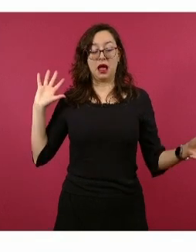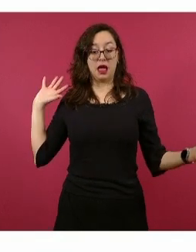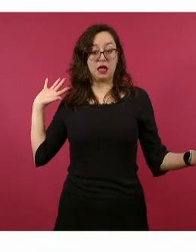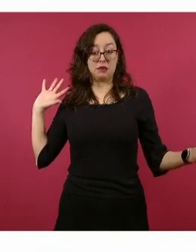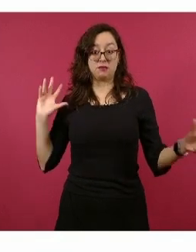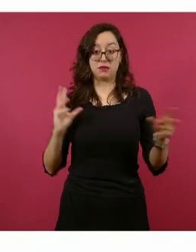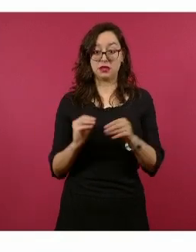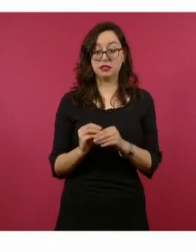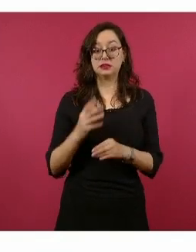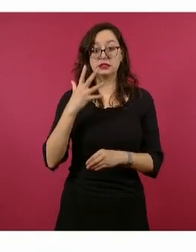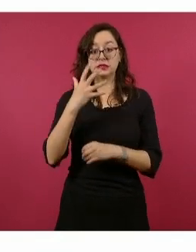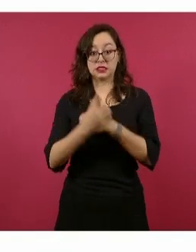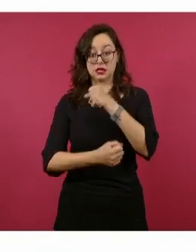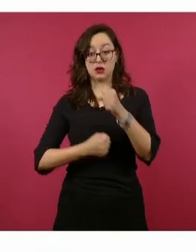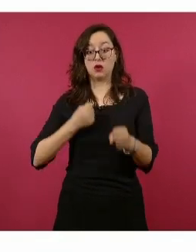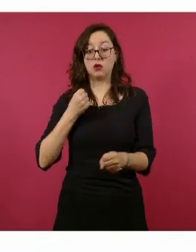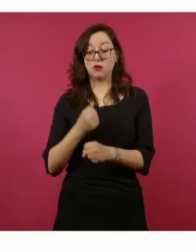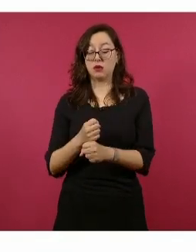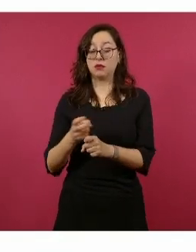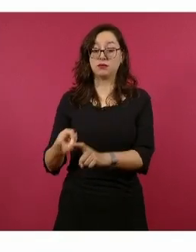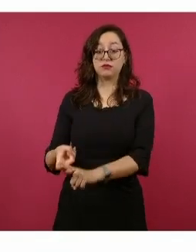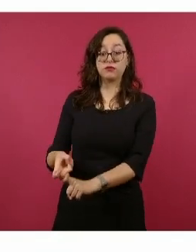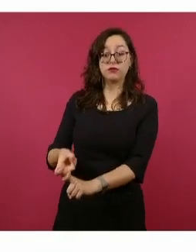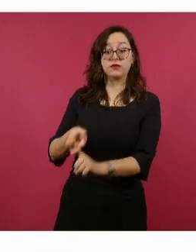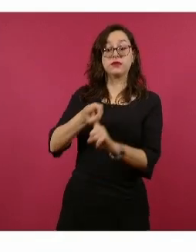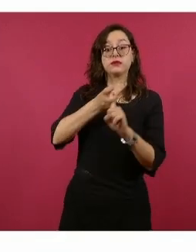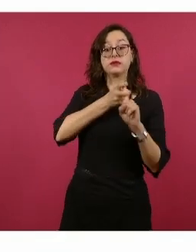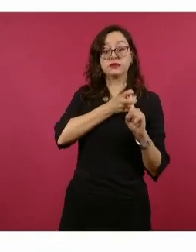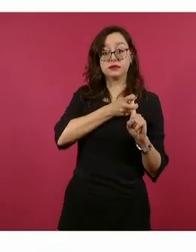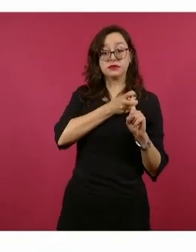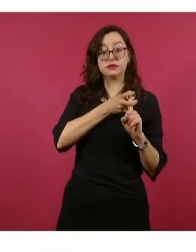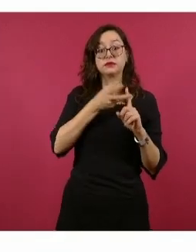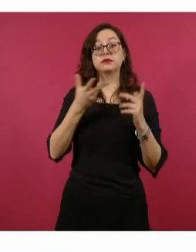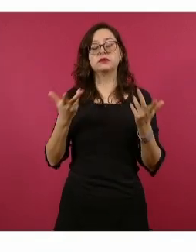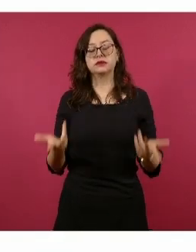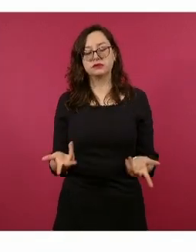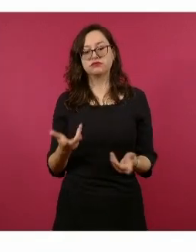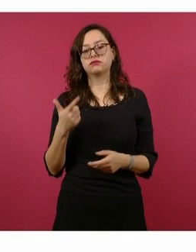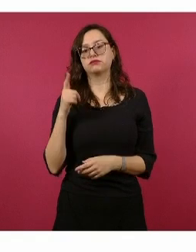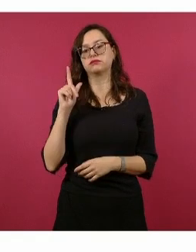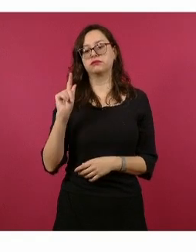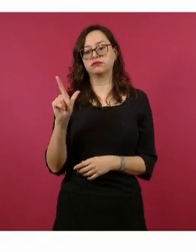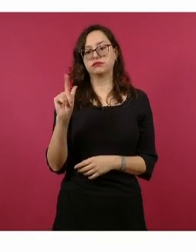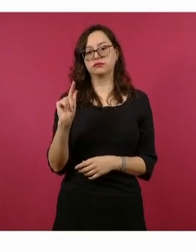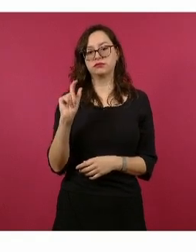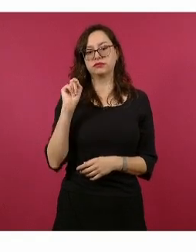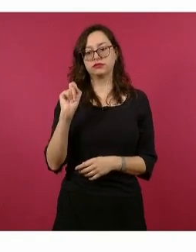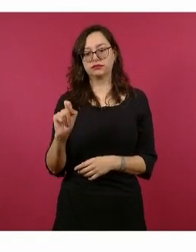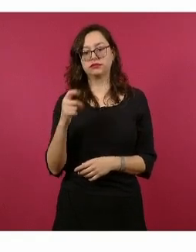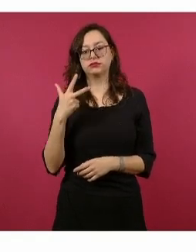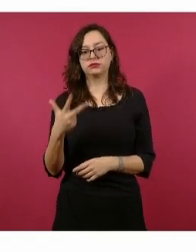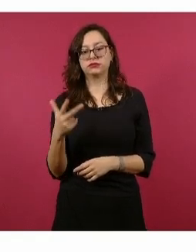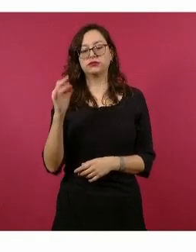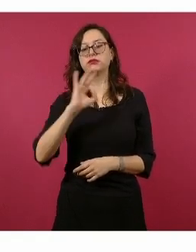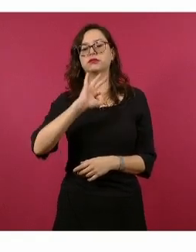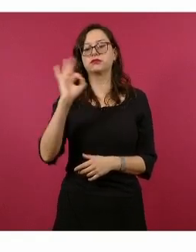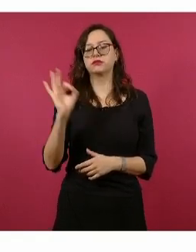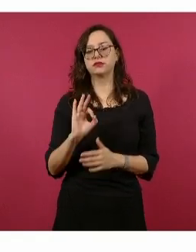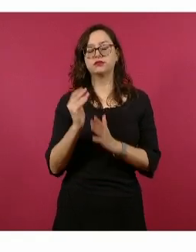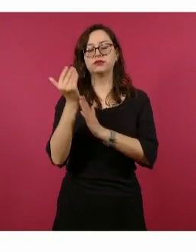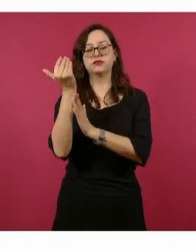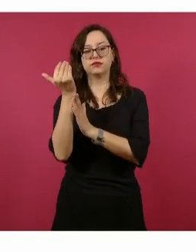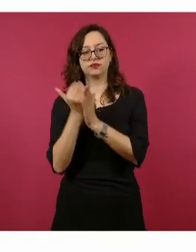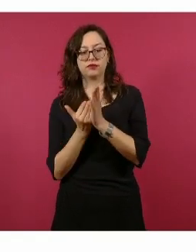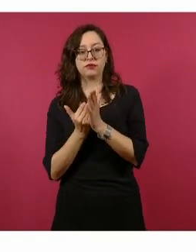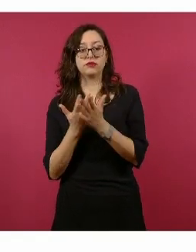.8 por ciento en relación con enero de 2019, al pasar de 161 a